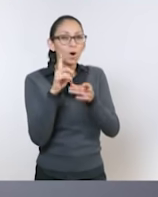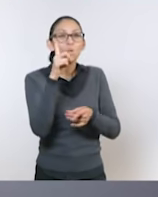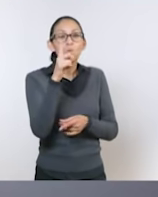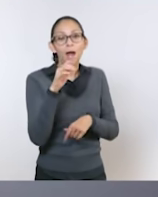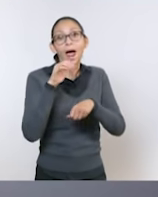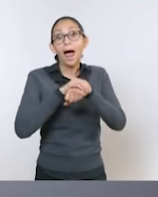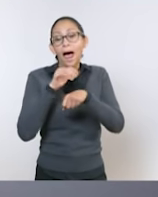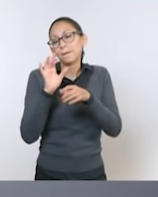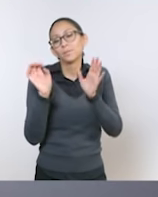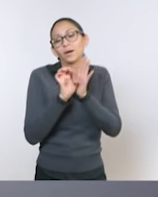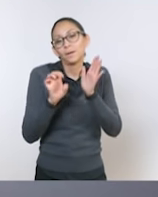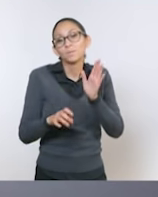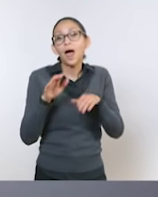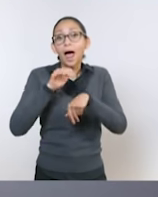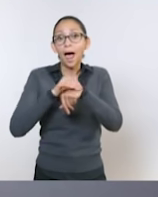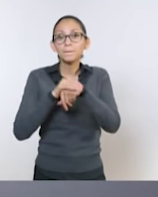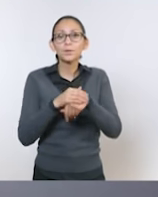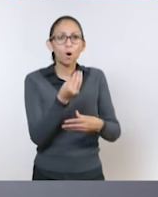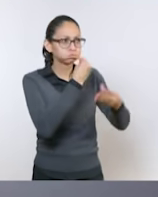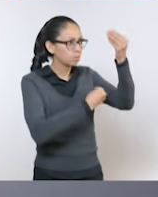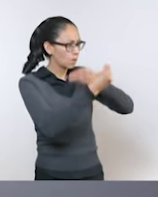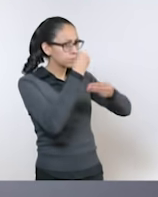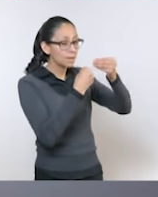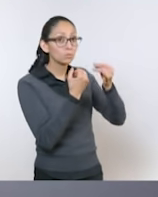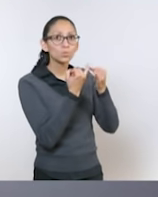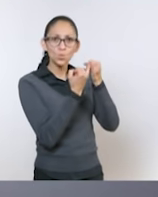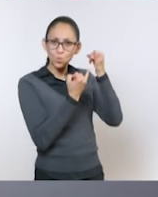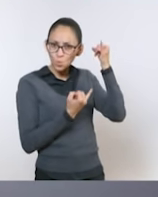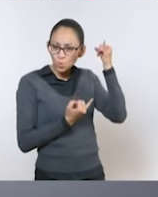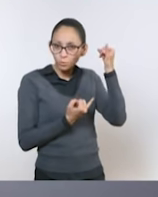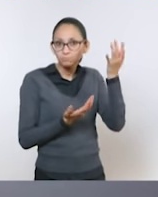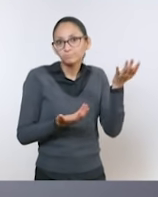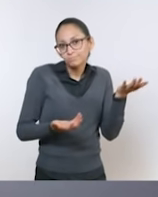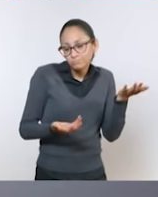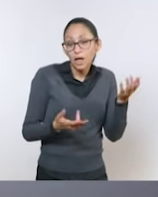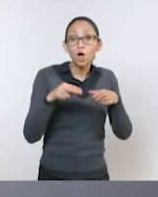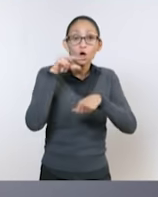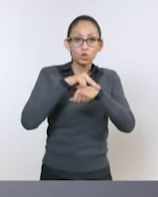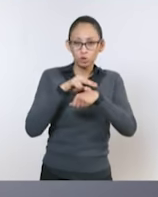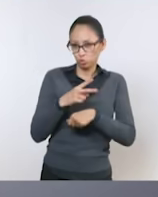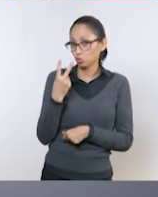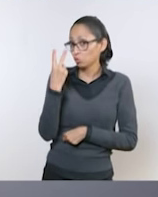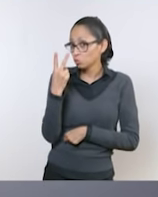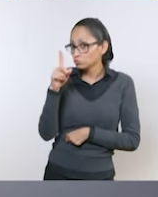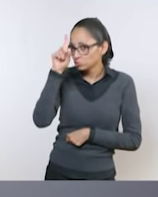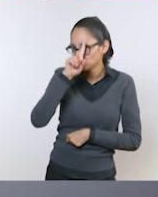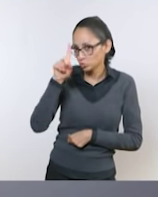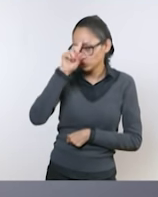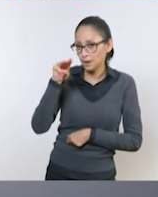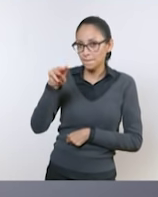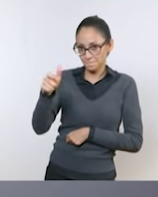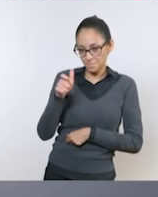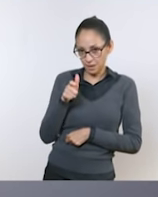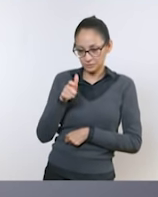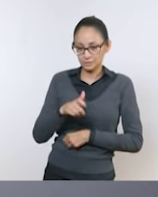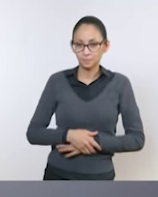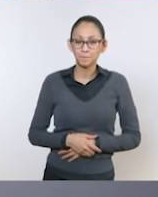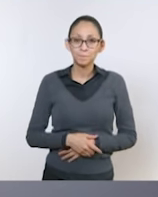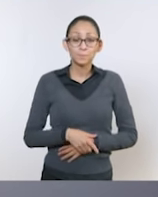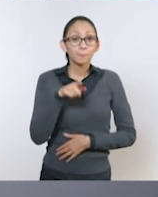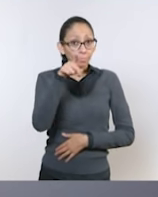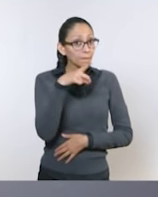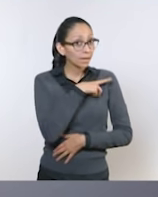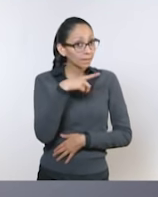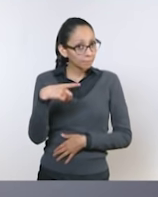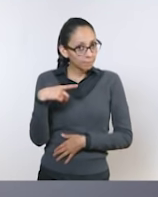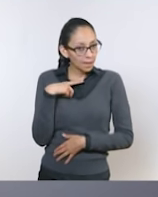tengamos un amigo o un hermano que coma más y esté delgado. Por lo tanto, el médico le dio 2 recomendaciones a